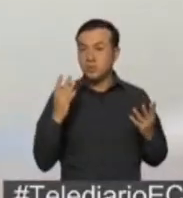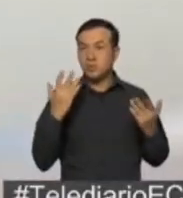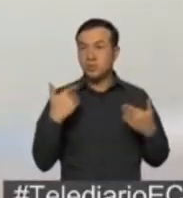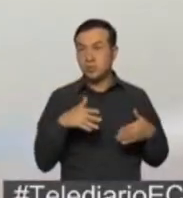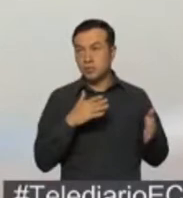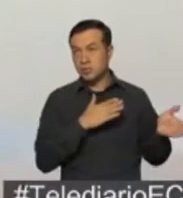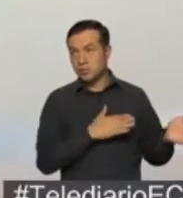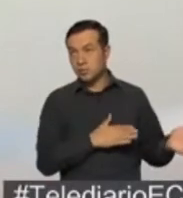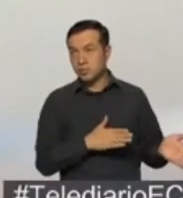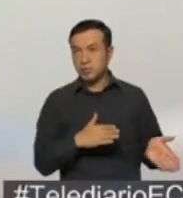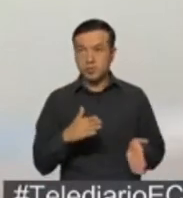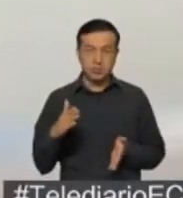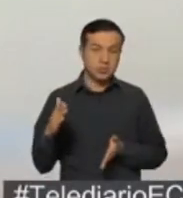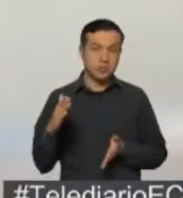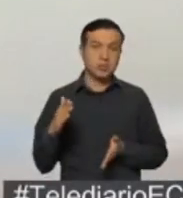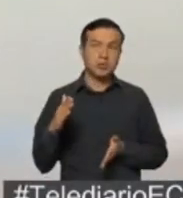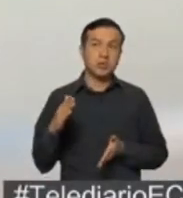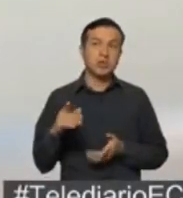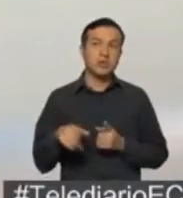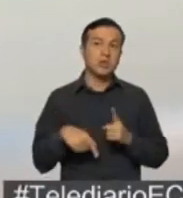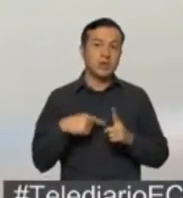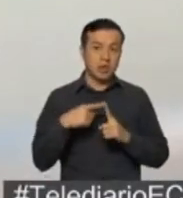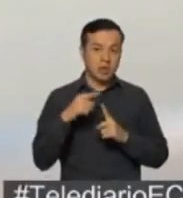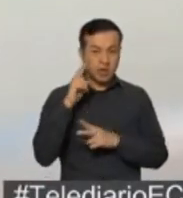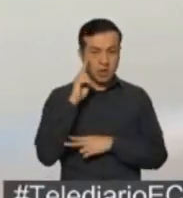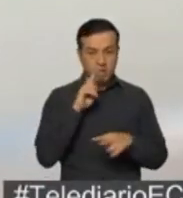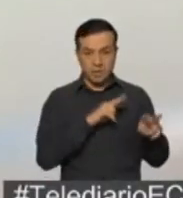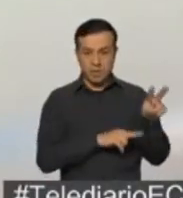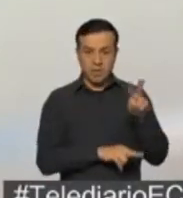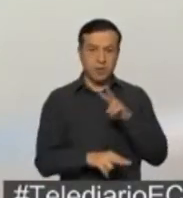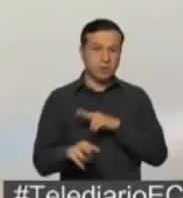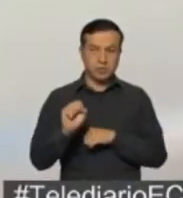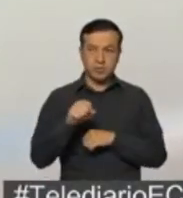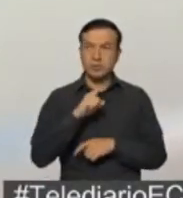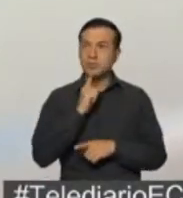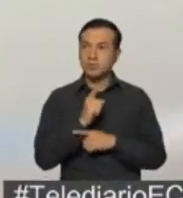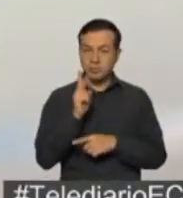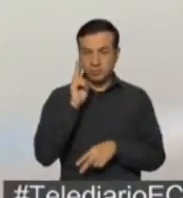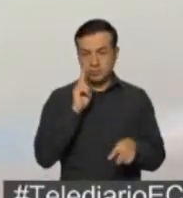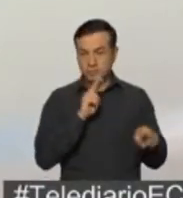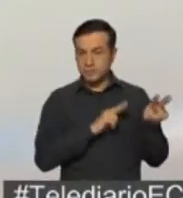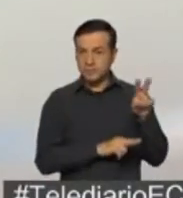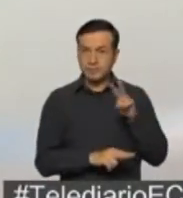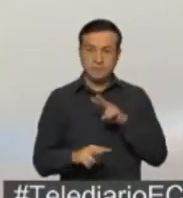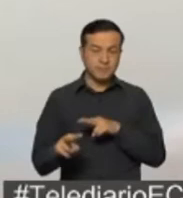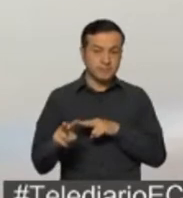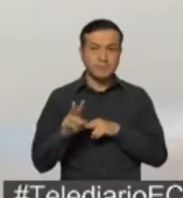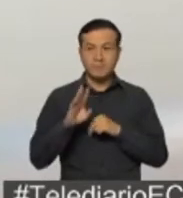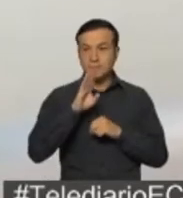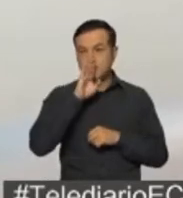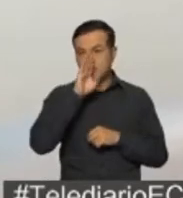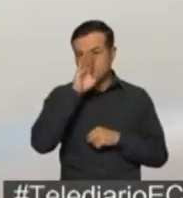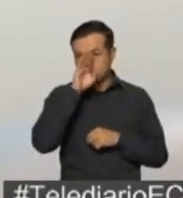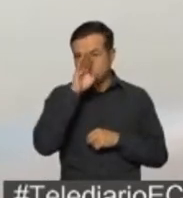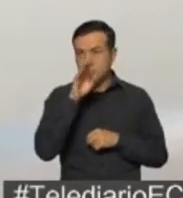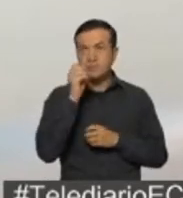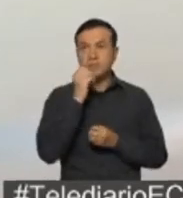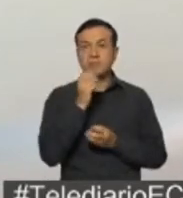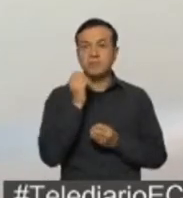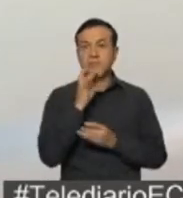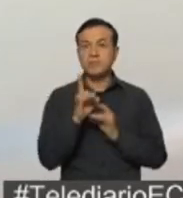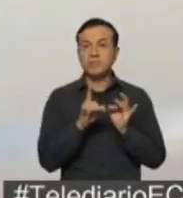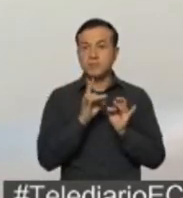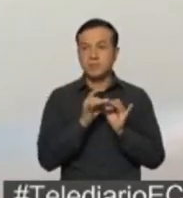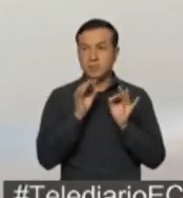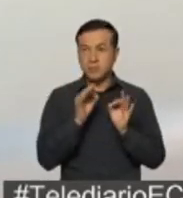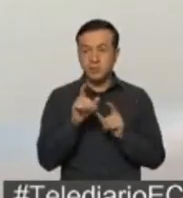eso lo tendremos al final del feriado. En la evaluación post-feriado. Exactamente, en la evaluación post-feriado. Y siempre también revisamos perfectamente